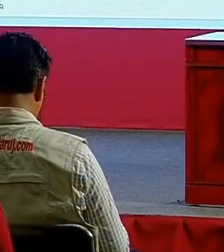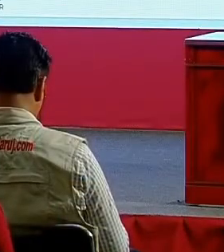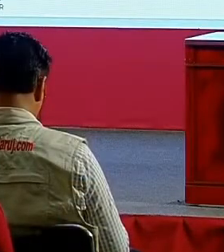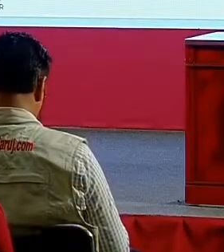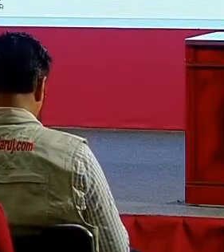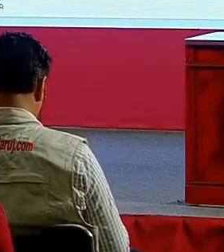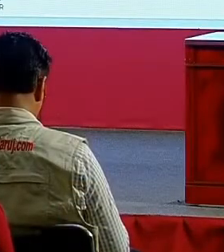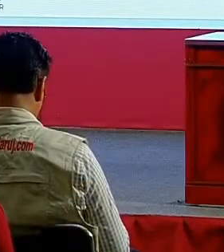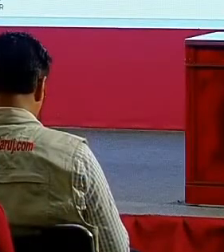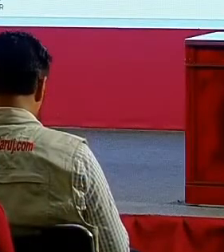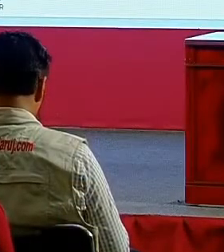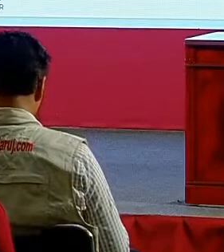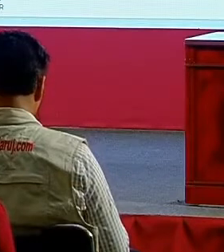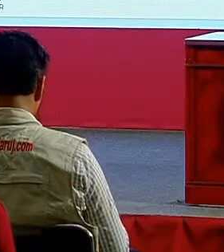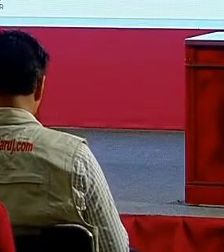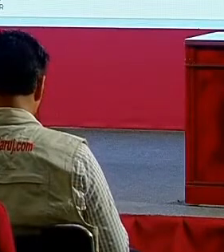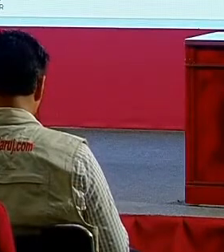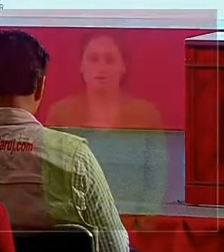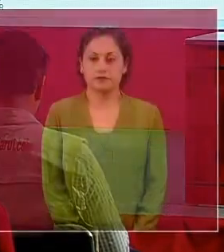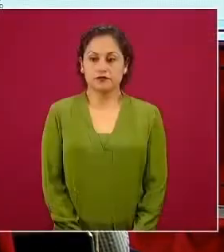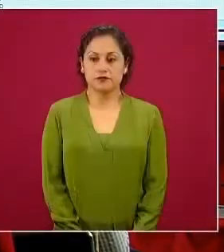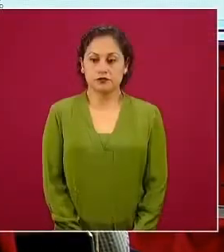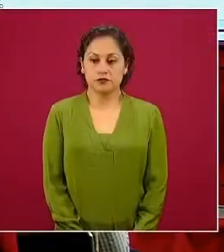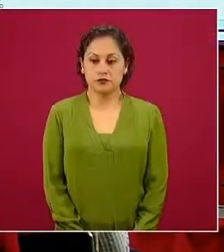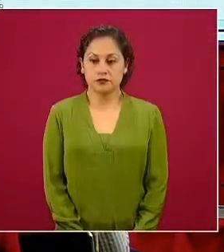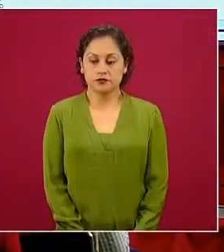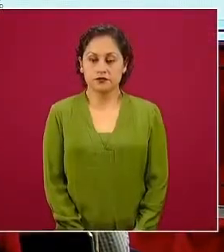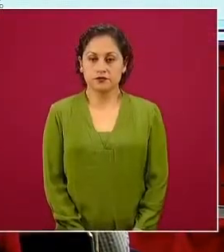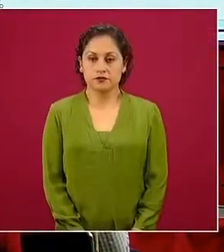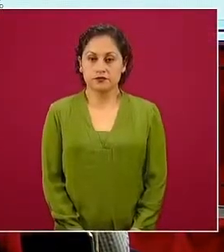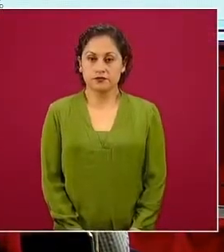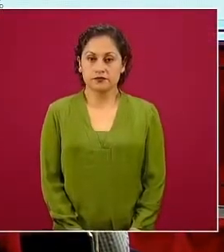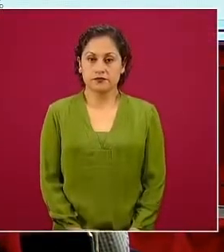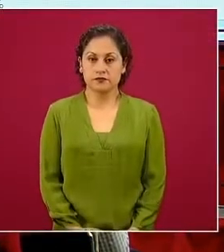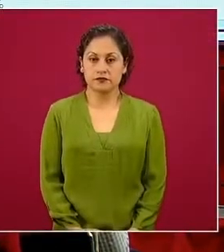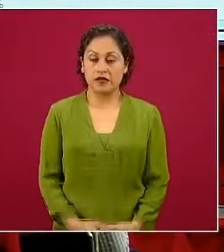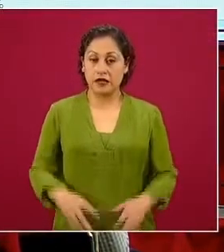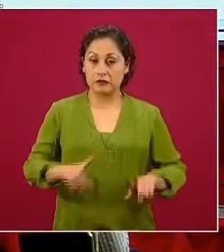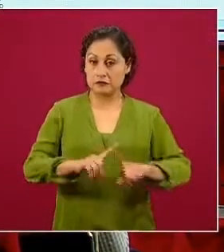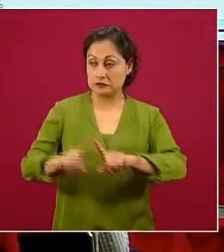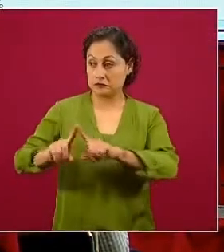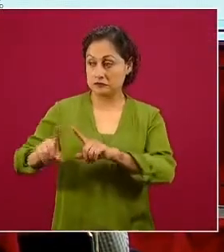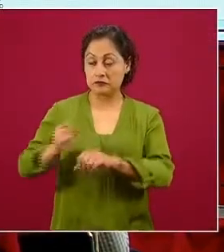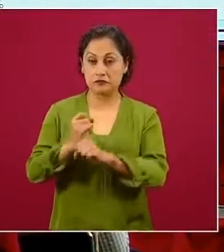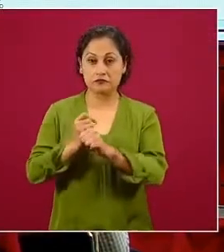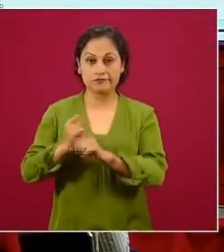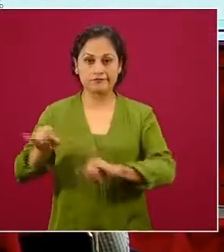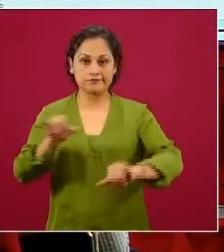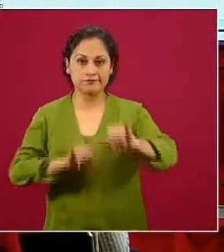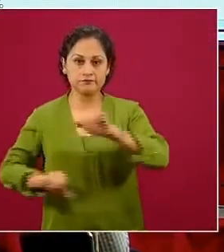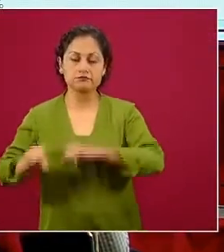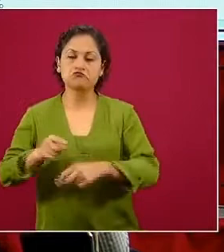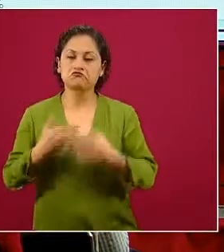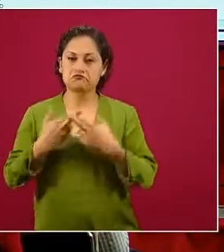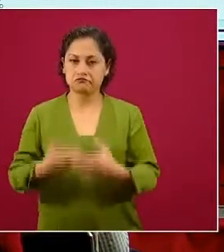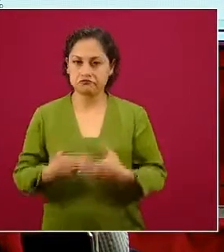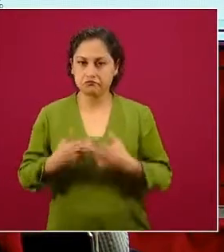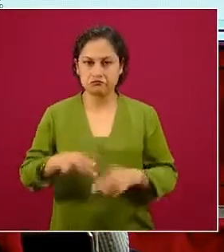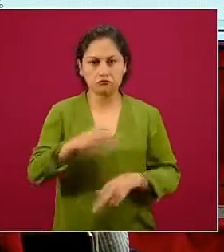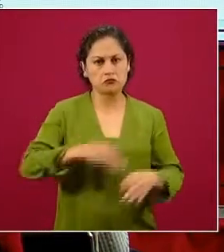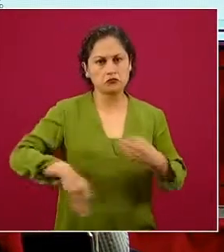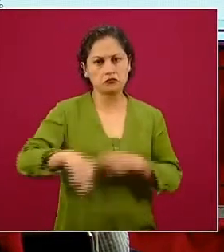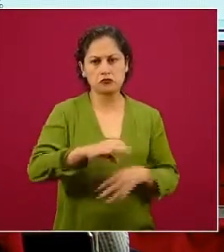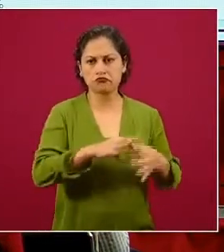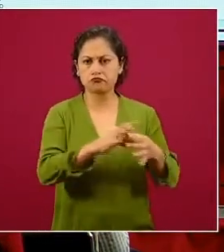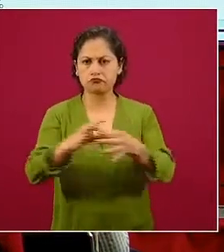171,930 pruebas disponibles en toda la red nacional de laboratorios. Se mantiene un monitoreo constante con todos los laboratorios para ver